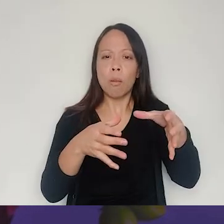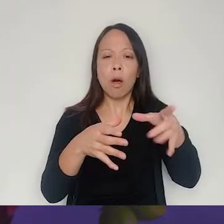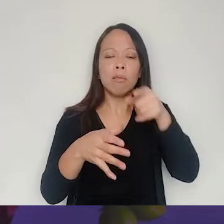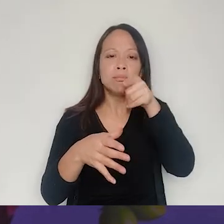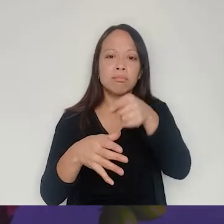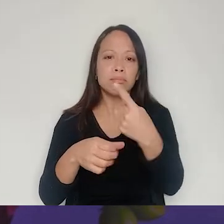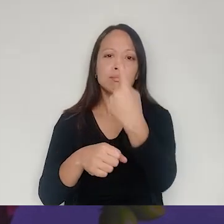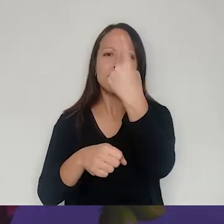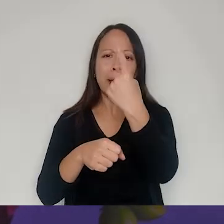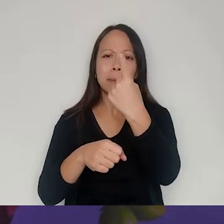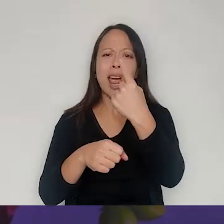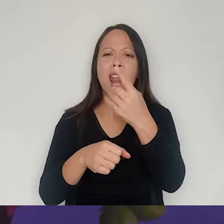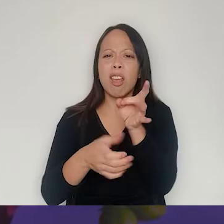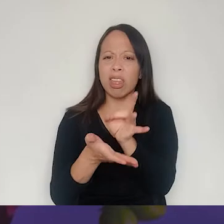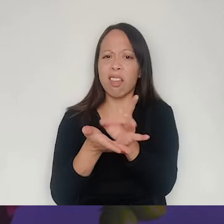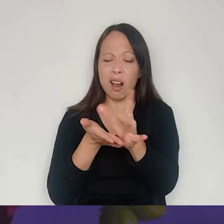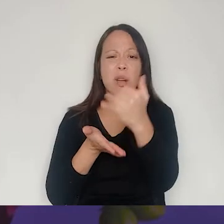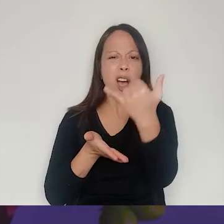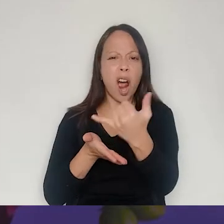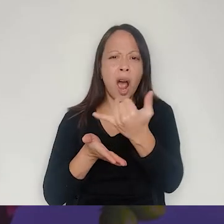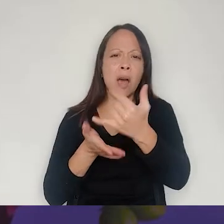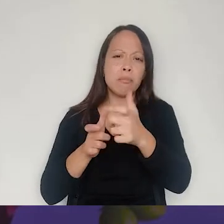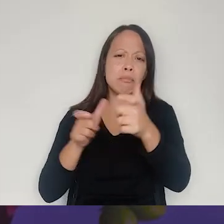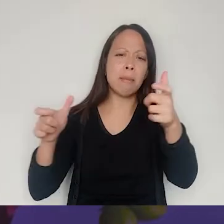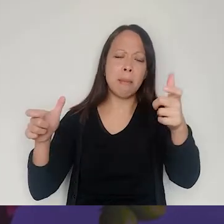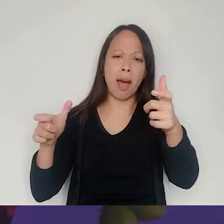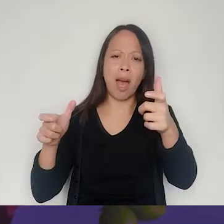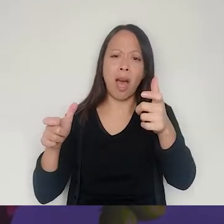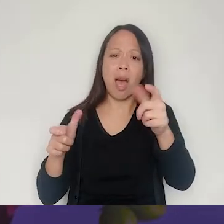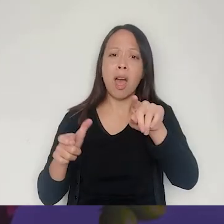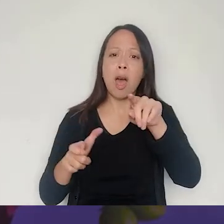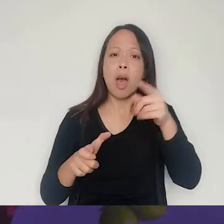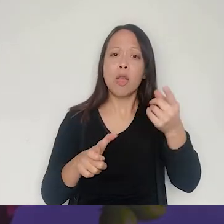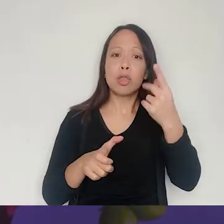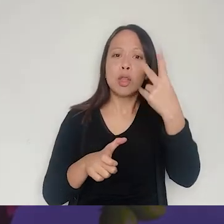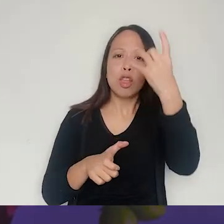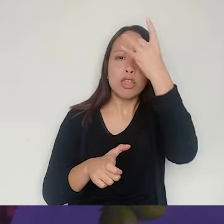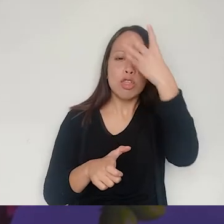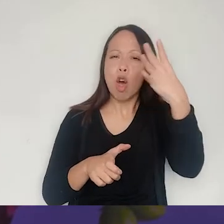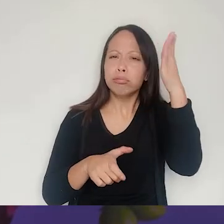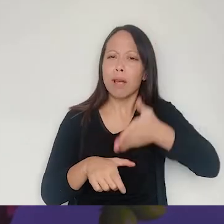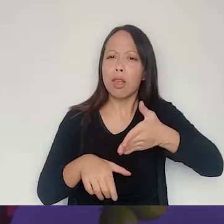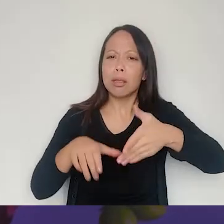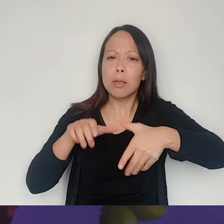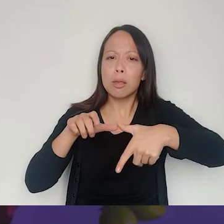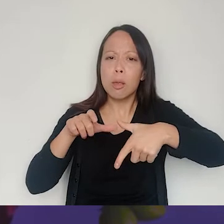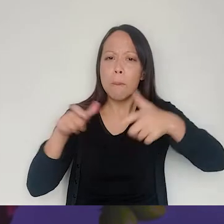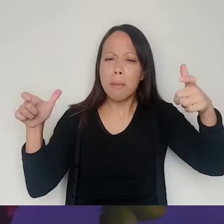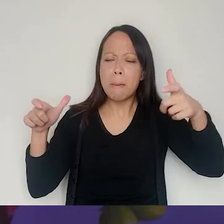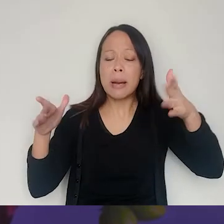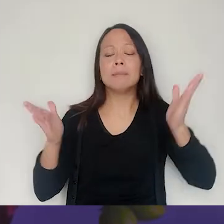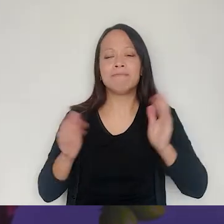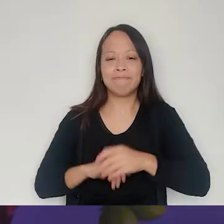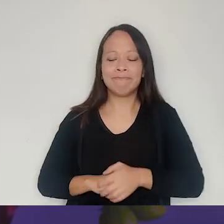en primer lugar, que la percepción de discriminación era mucho mayor, en torno a un 12% mayor. Pero si veíamos cuáles eran